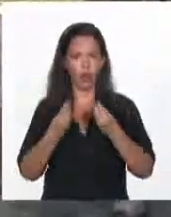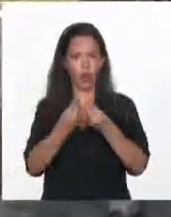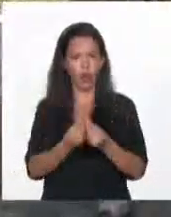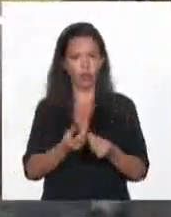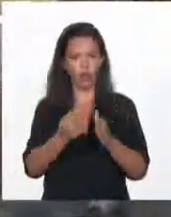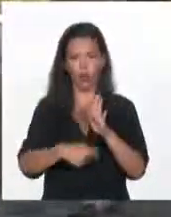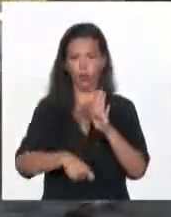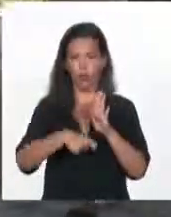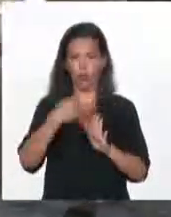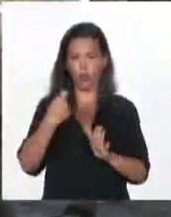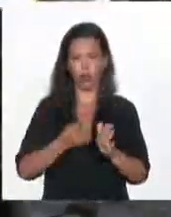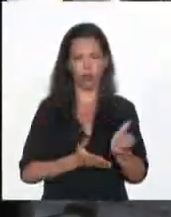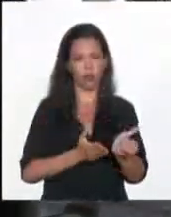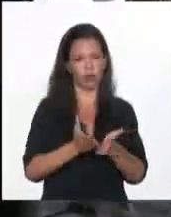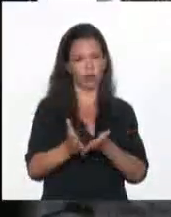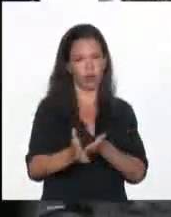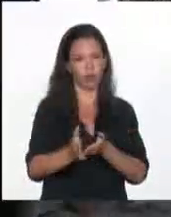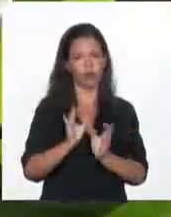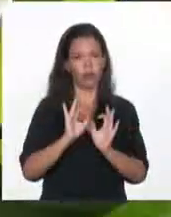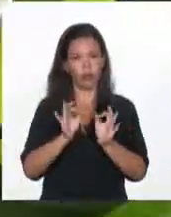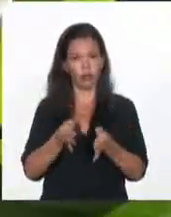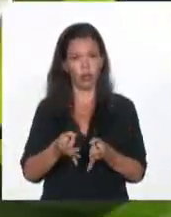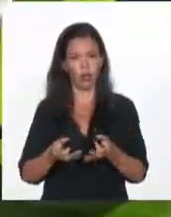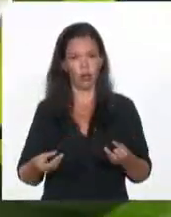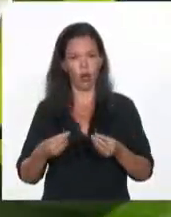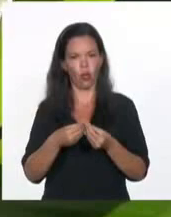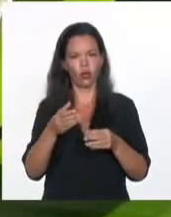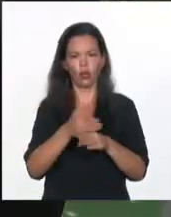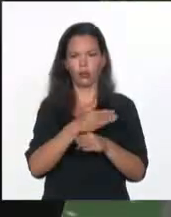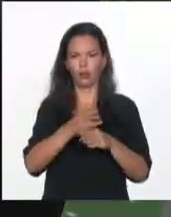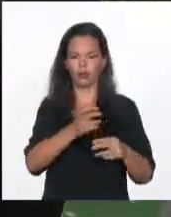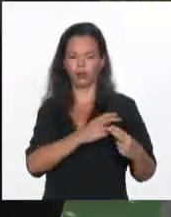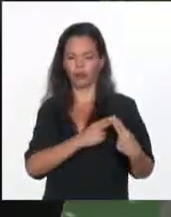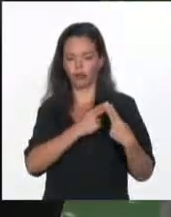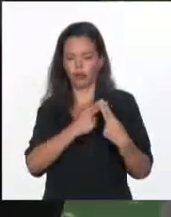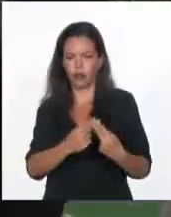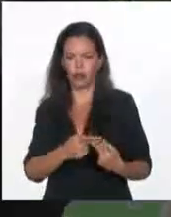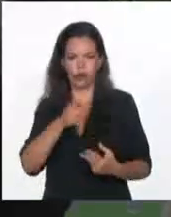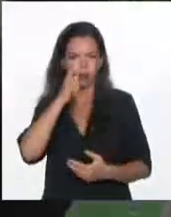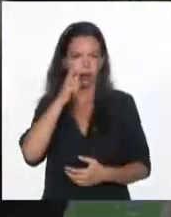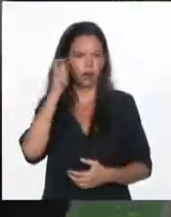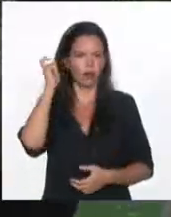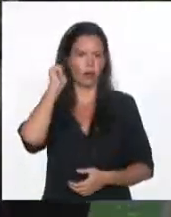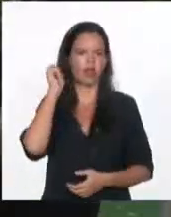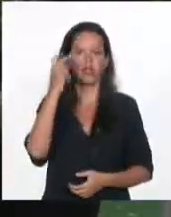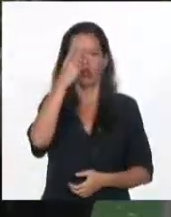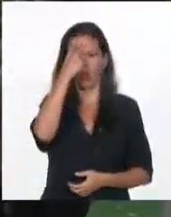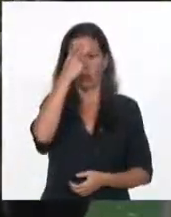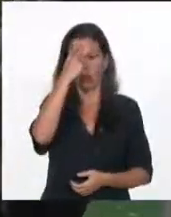sagrado altar de la patria, acompañando a los mártires, héroes y heroínas del segundo frente oriental